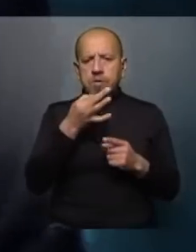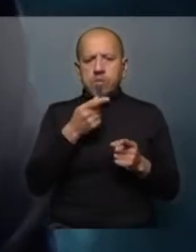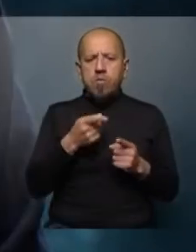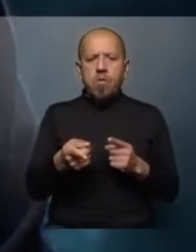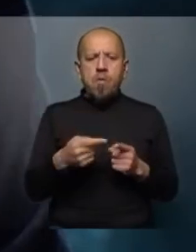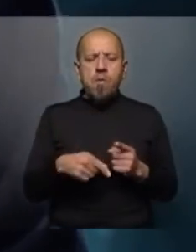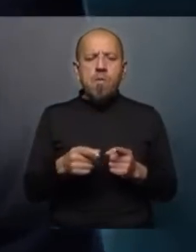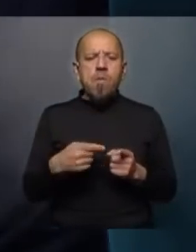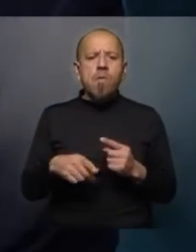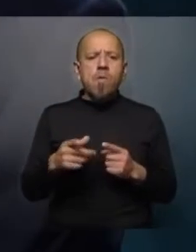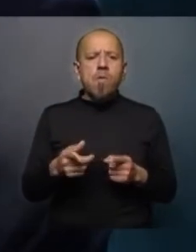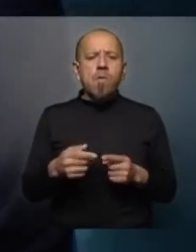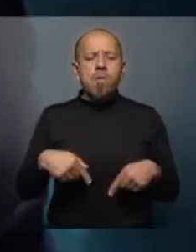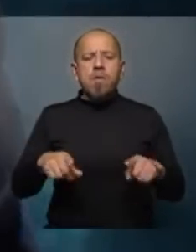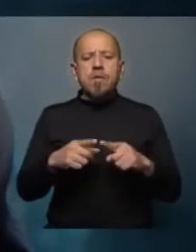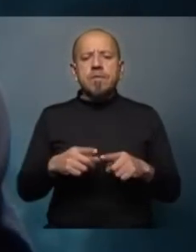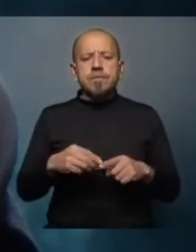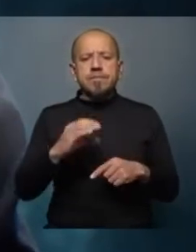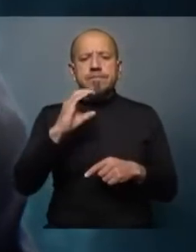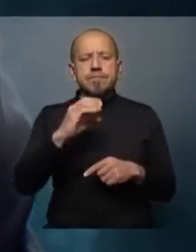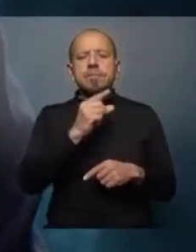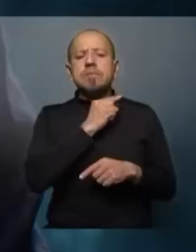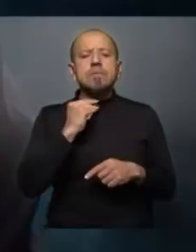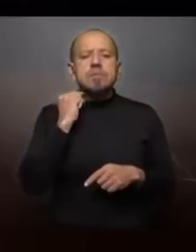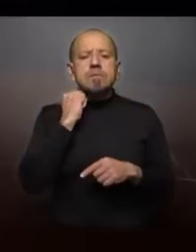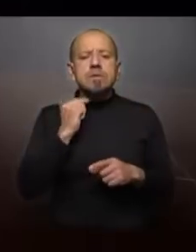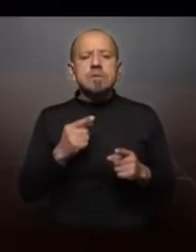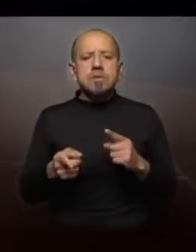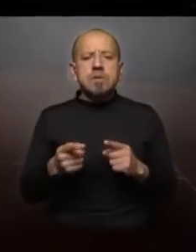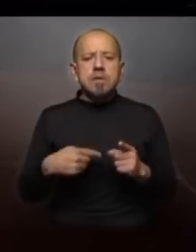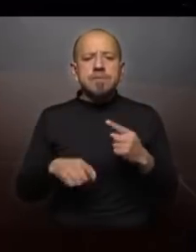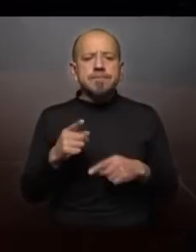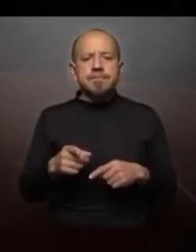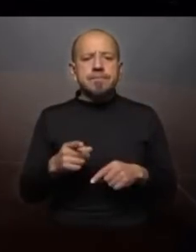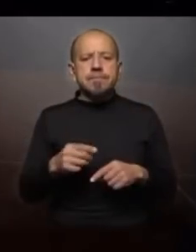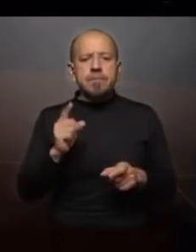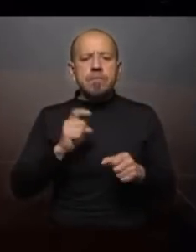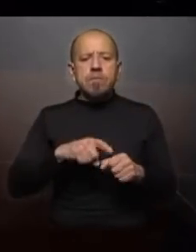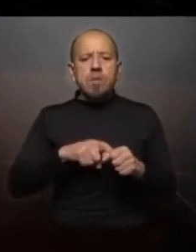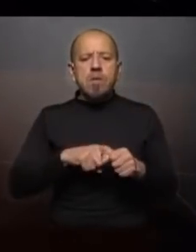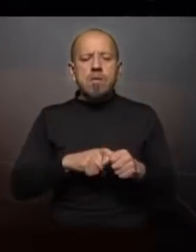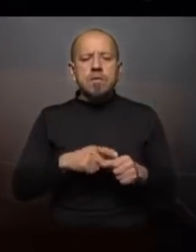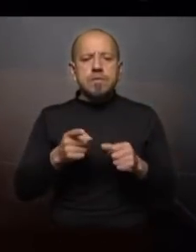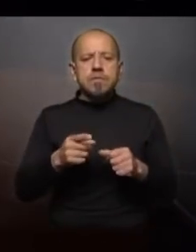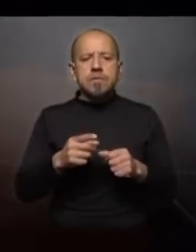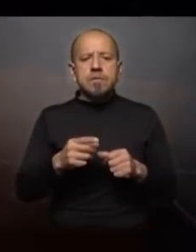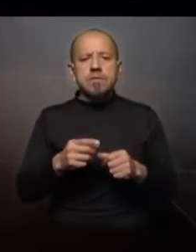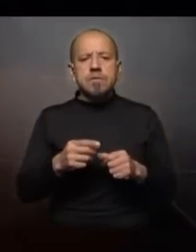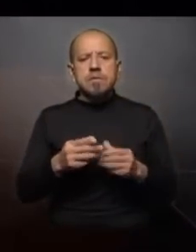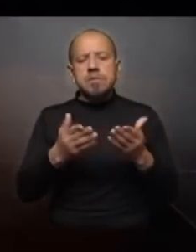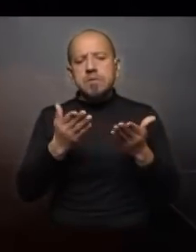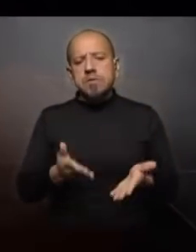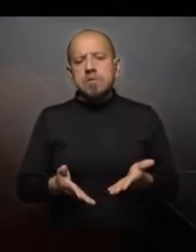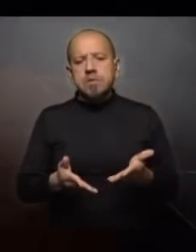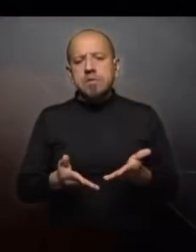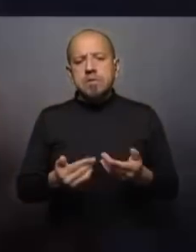habló por todos lados al círculo católico qué visión tiene el sindicato O vos a nivel personal de estas